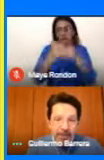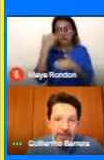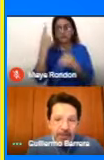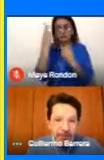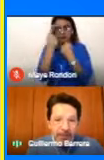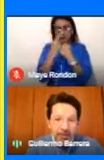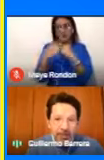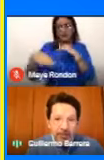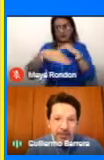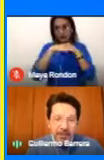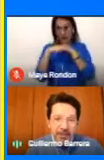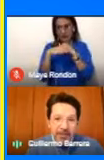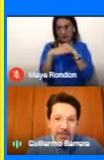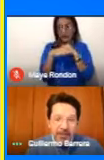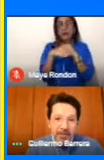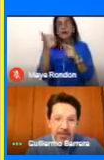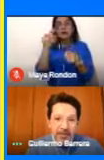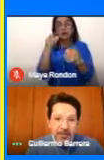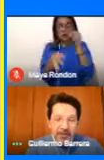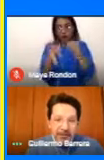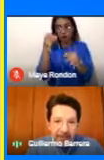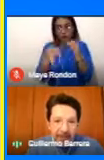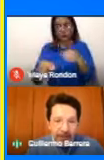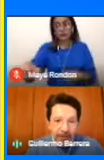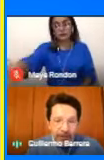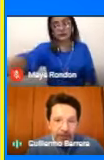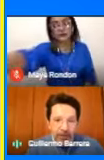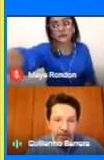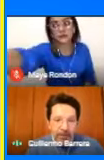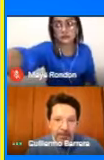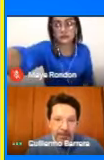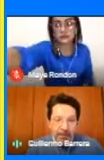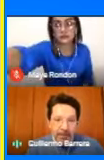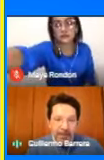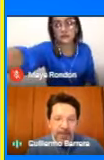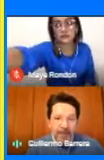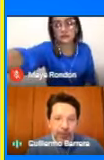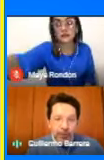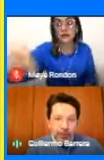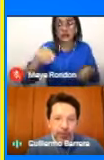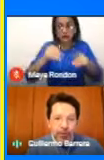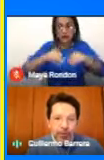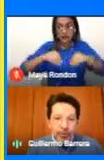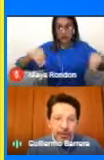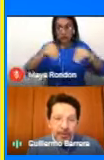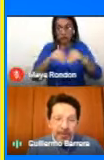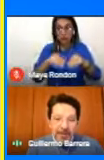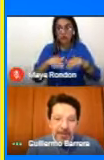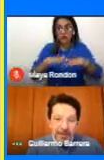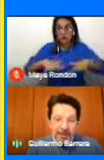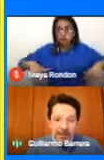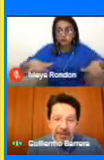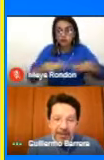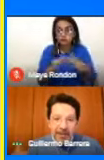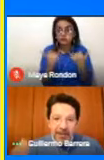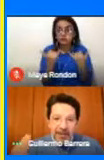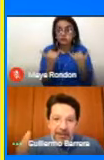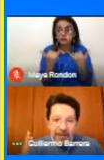equidad, pero también la justicia, que el territorio permita que todo lo que ocurra